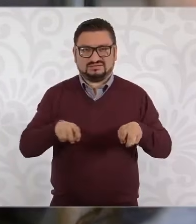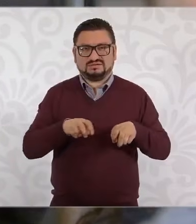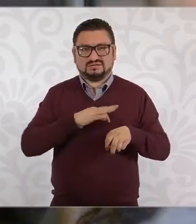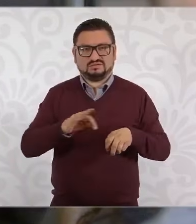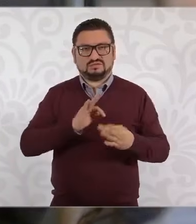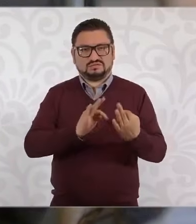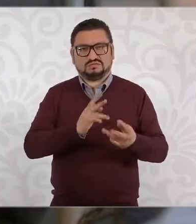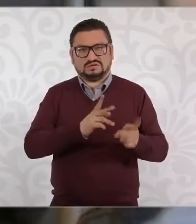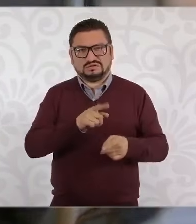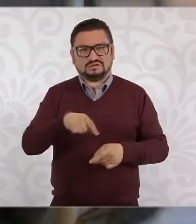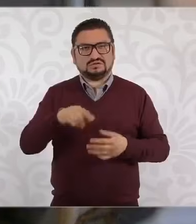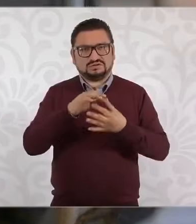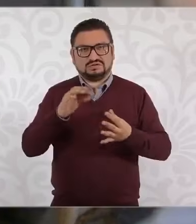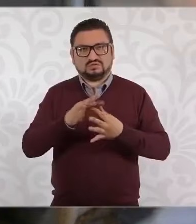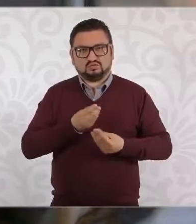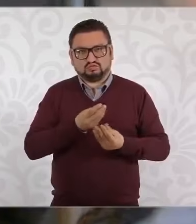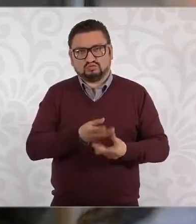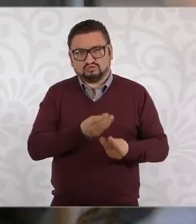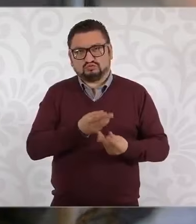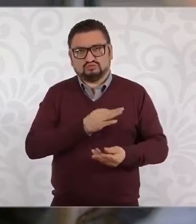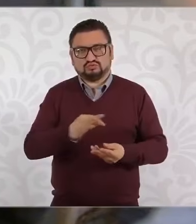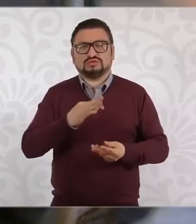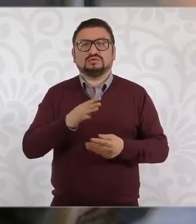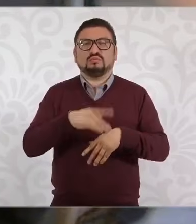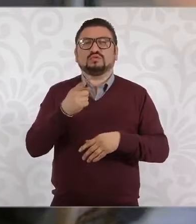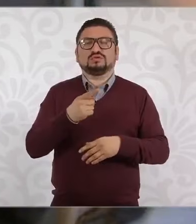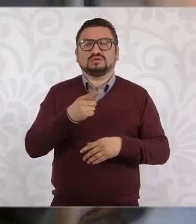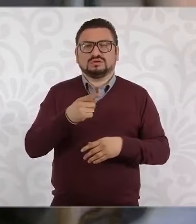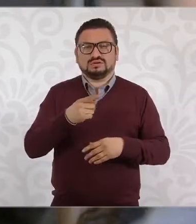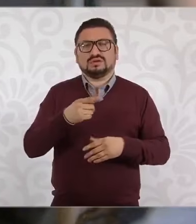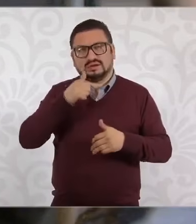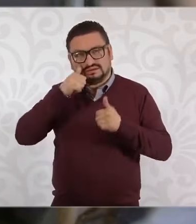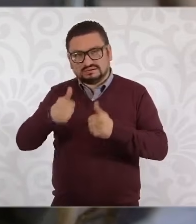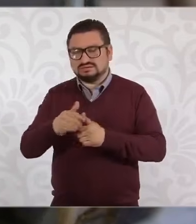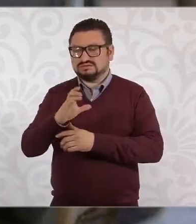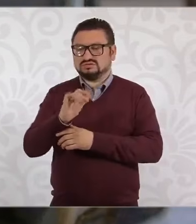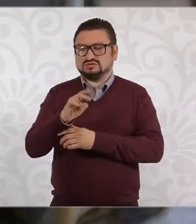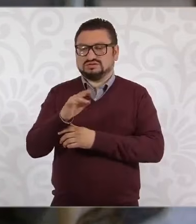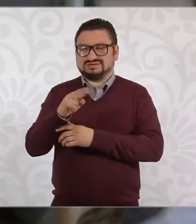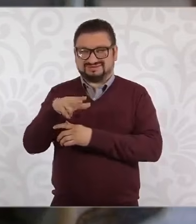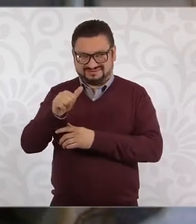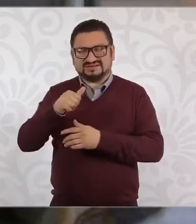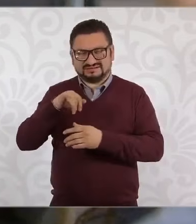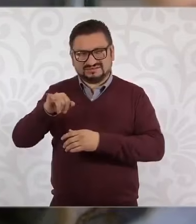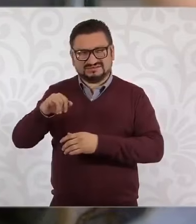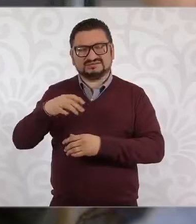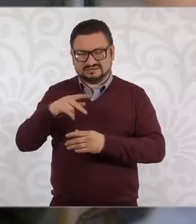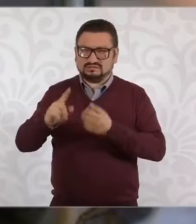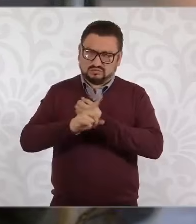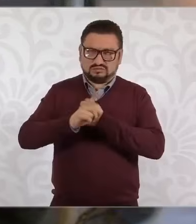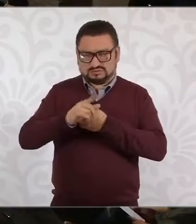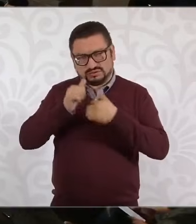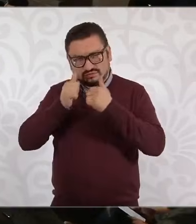platicar con ellos para exponerles los problemas que tenemos, que Atención Ciudadana nos recibe muy bien todos los problemas que tenemos,